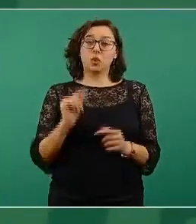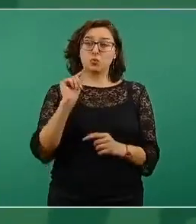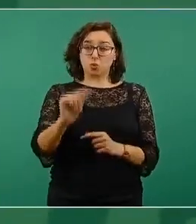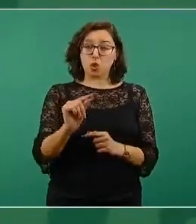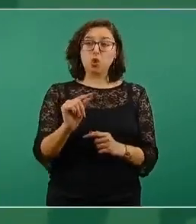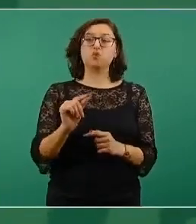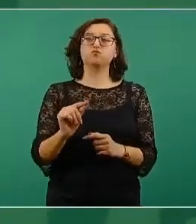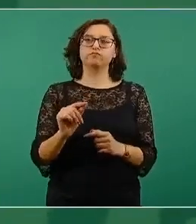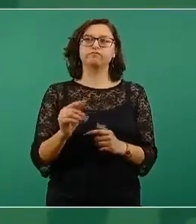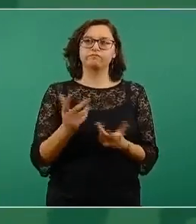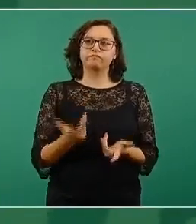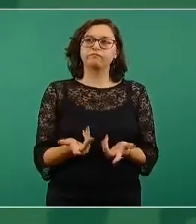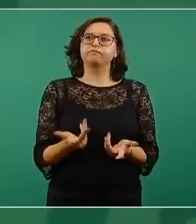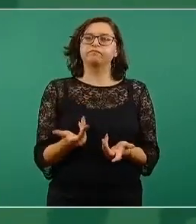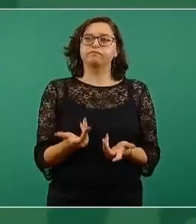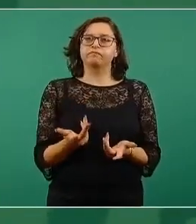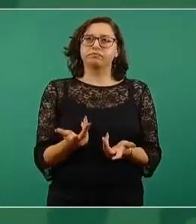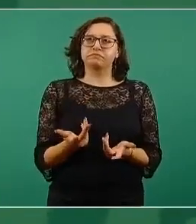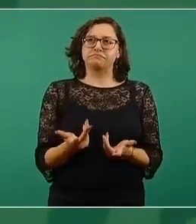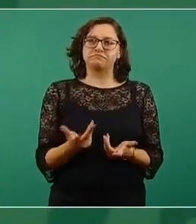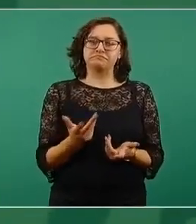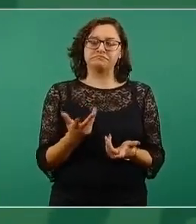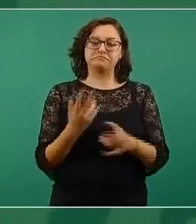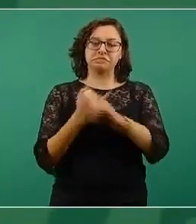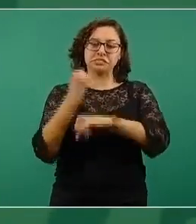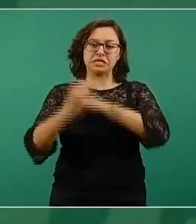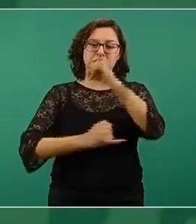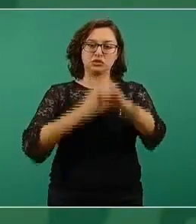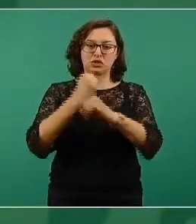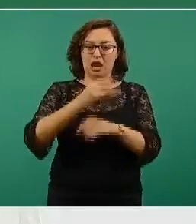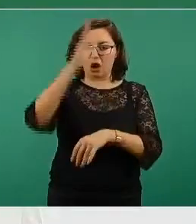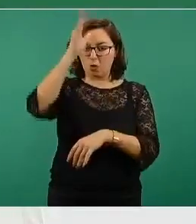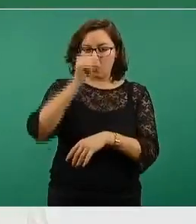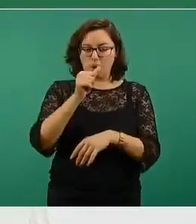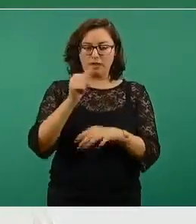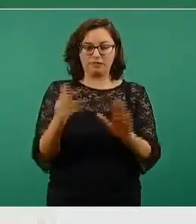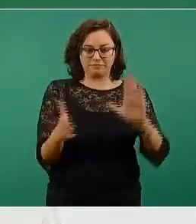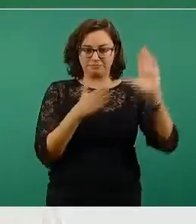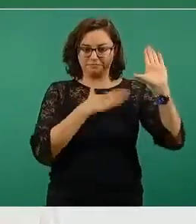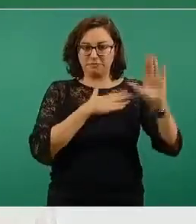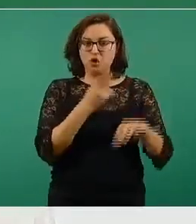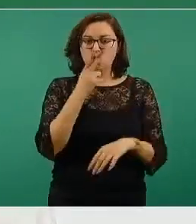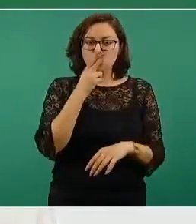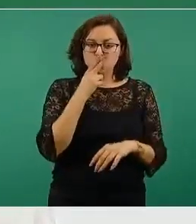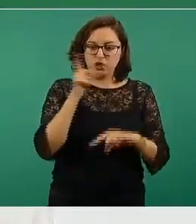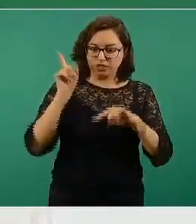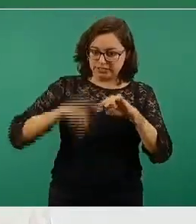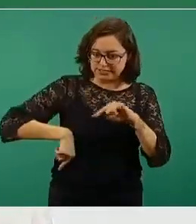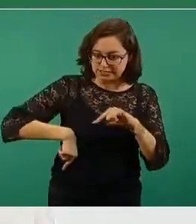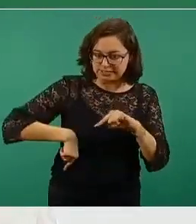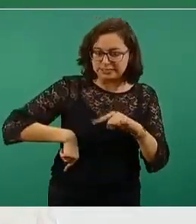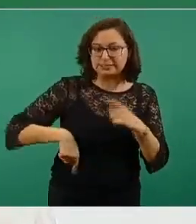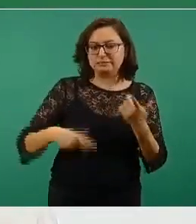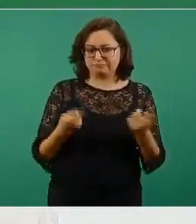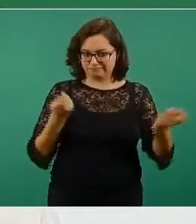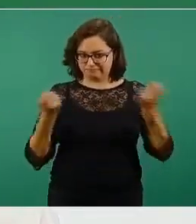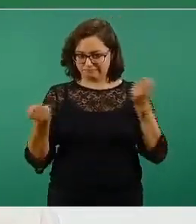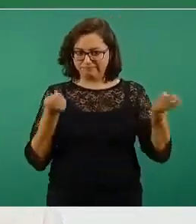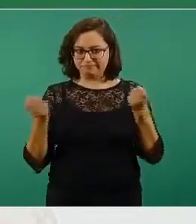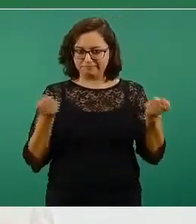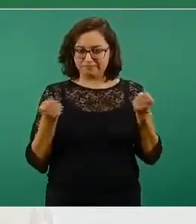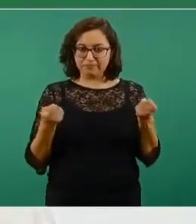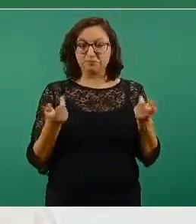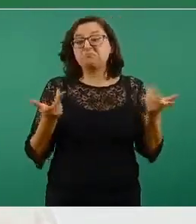los compromisos del Convenio Marco para el Control de Tabaco, que son obligatorios para México y que habían